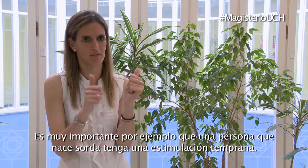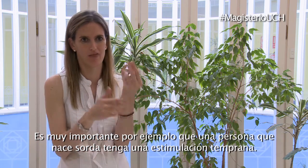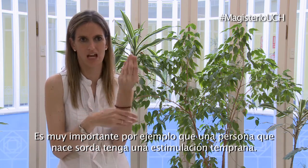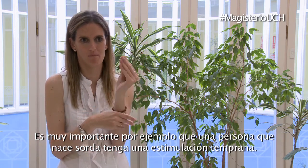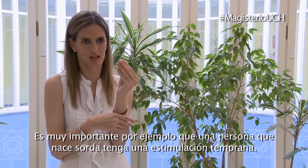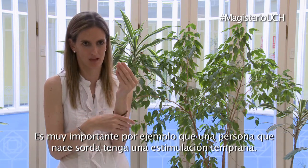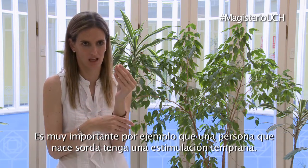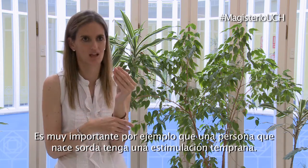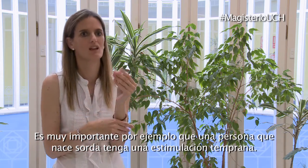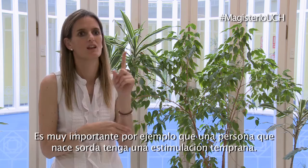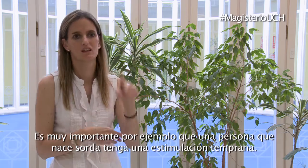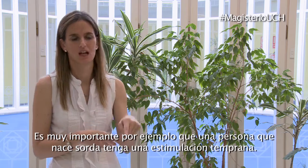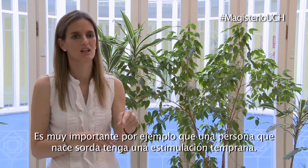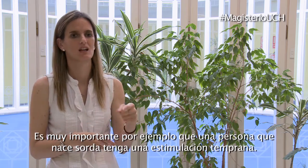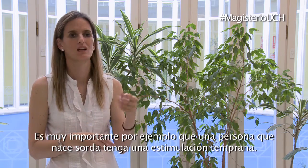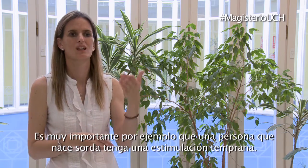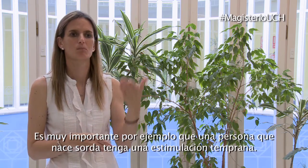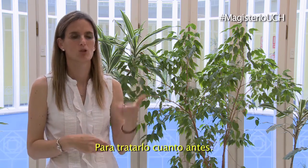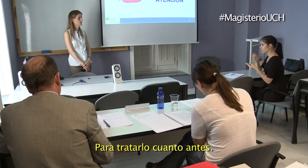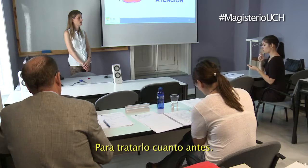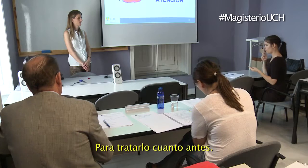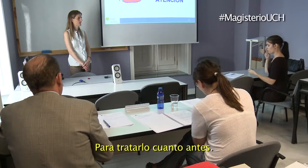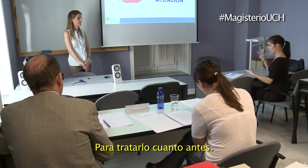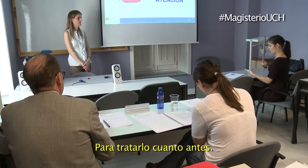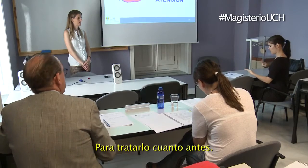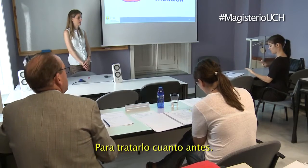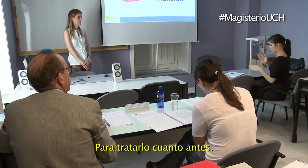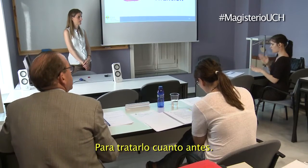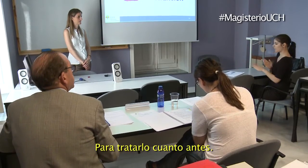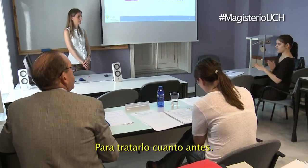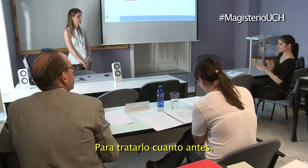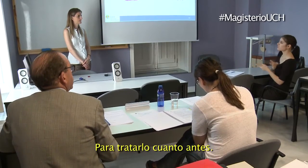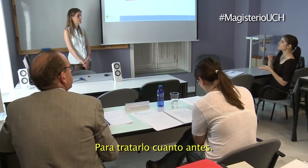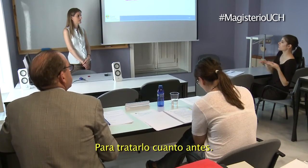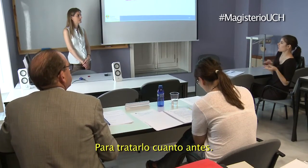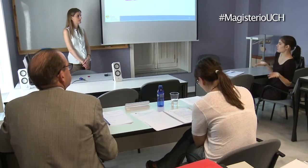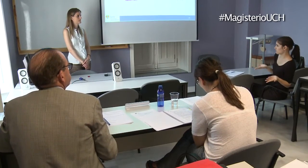temprana, una estimulación temprana, para tratarlo cuanto antes.